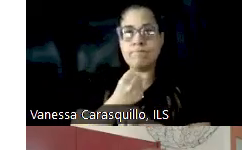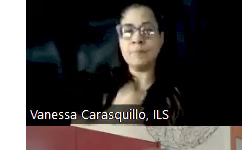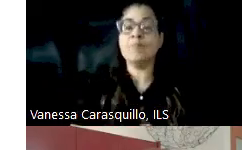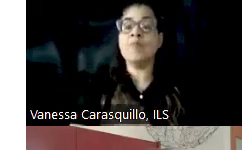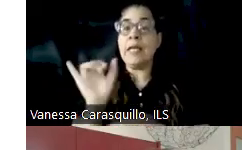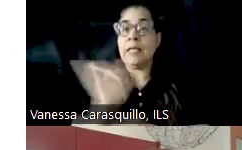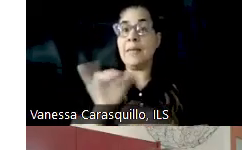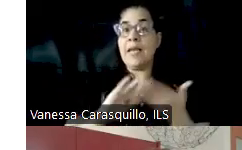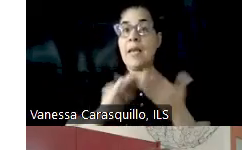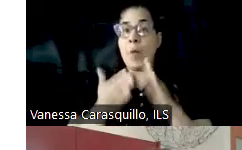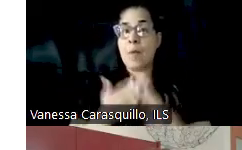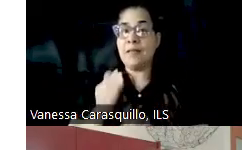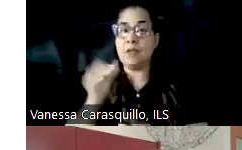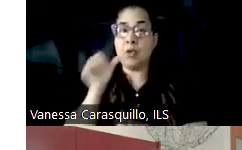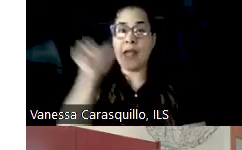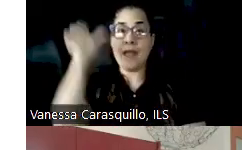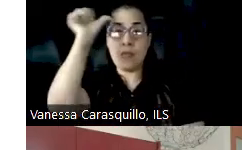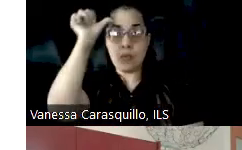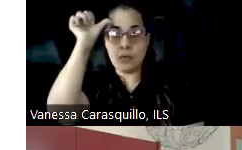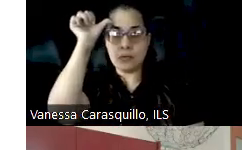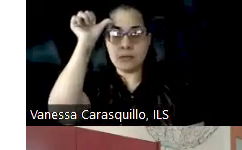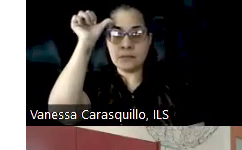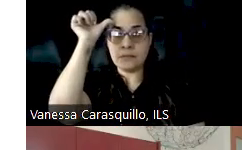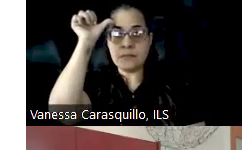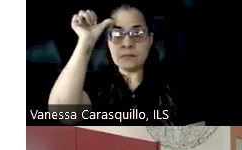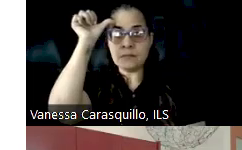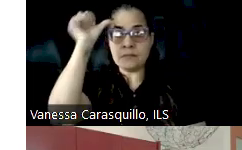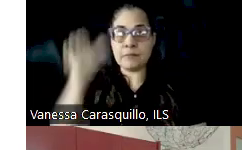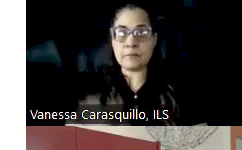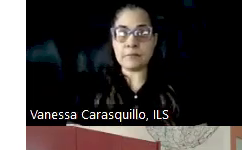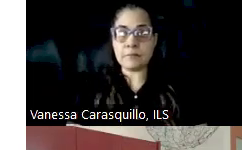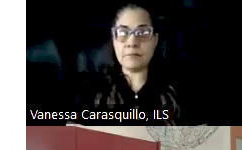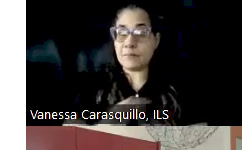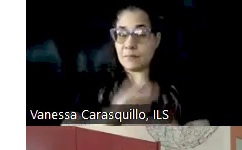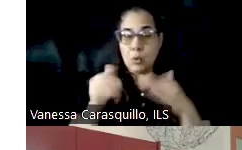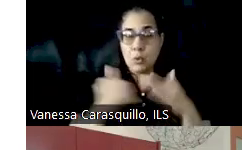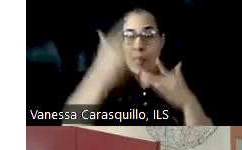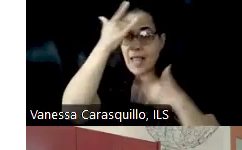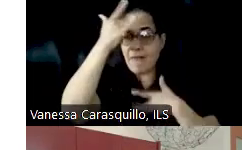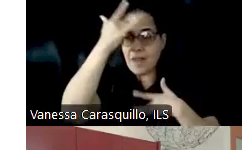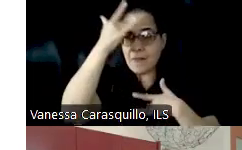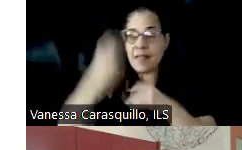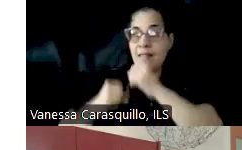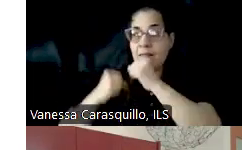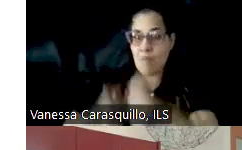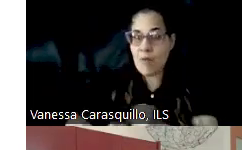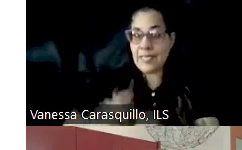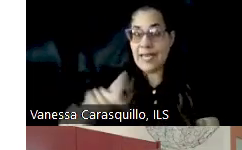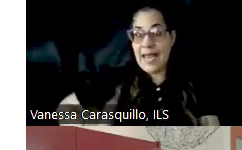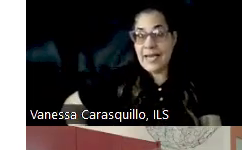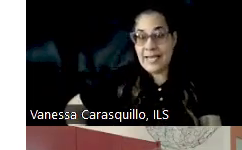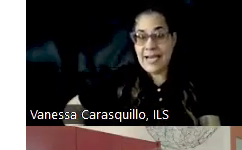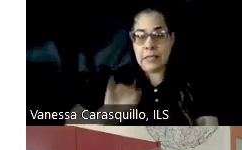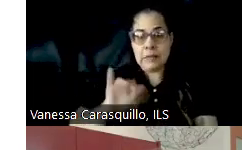adultos, de todas las enfermedades crónicas que hay, la enfermedad renal es la que más se